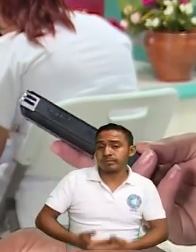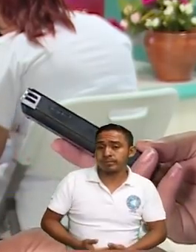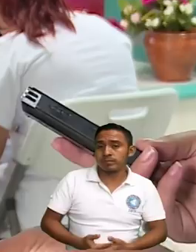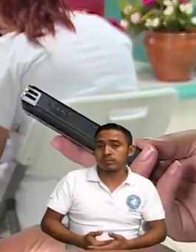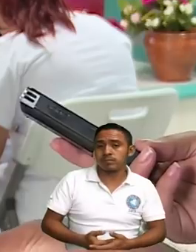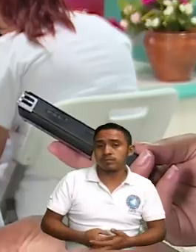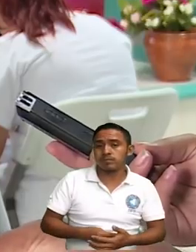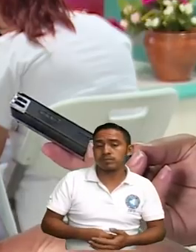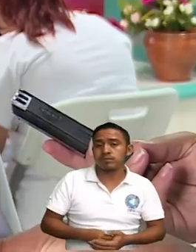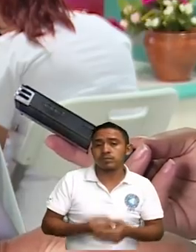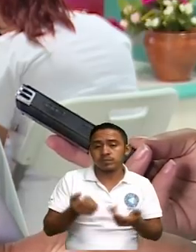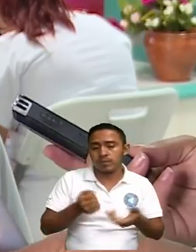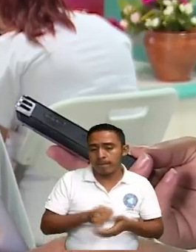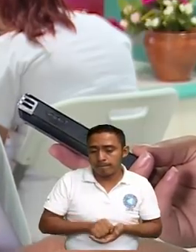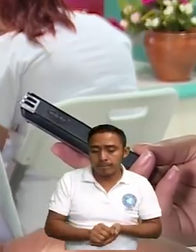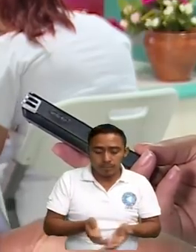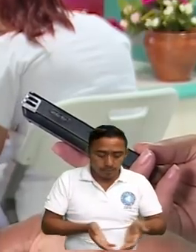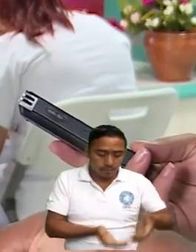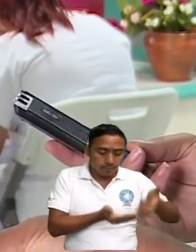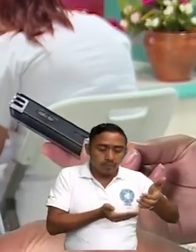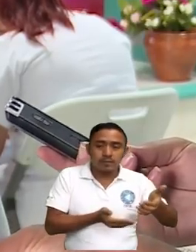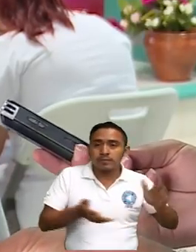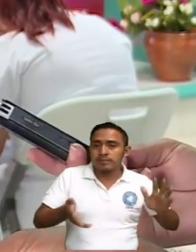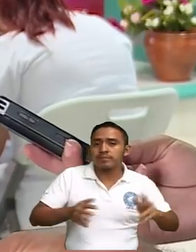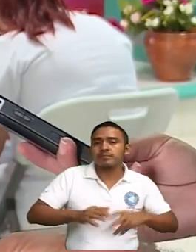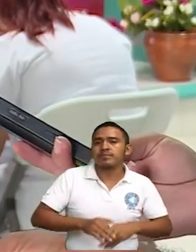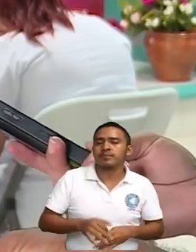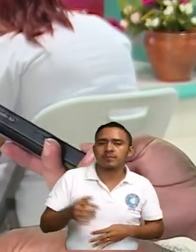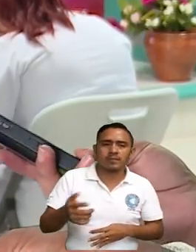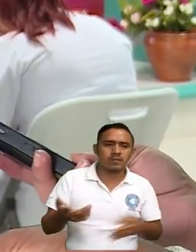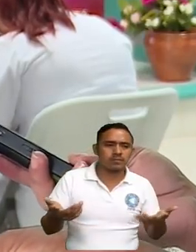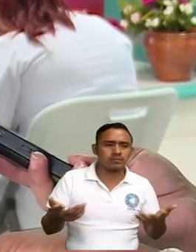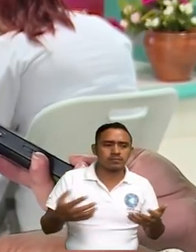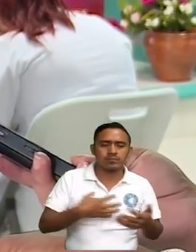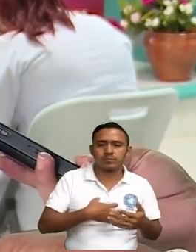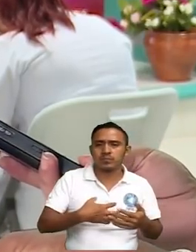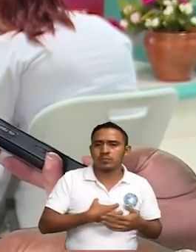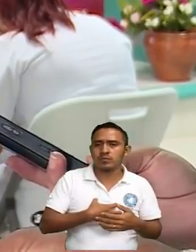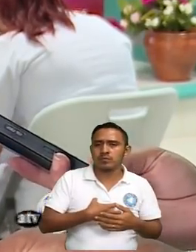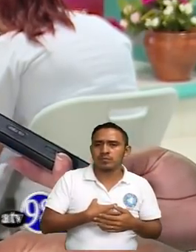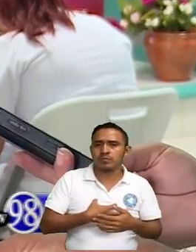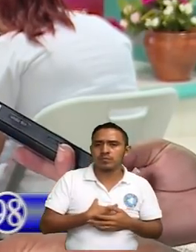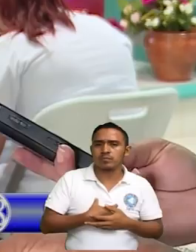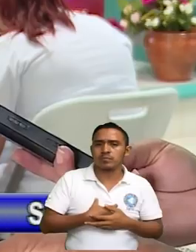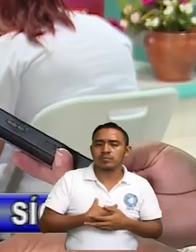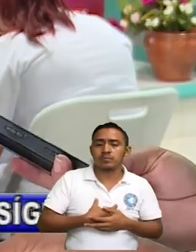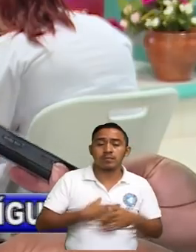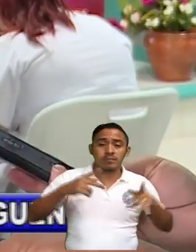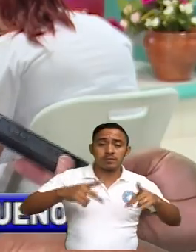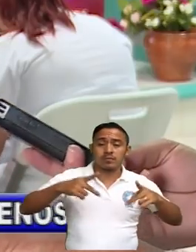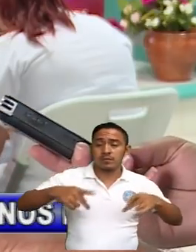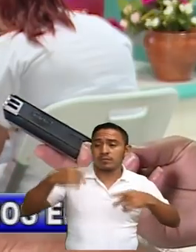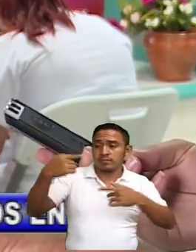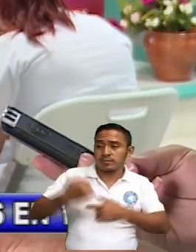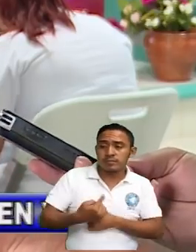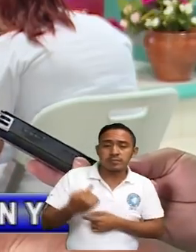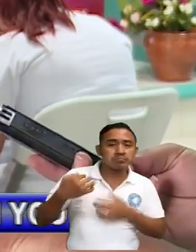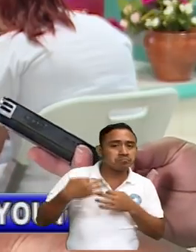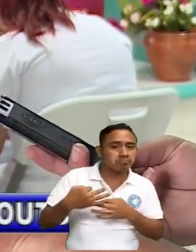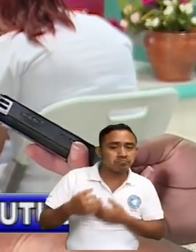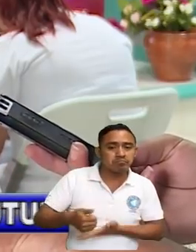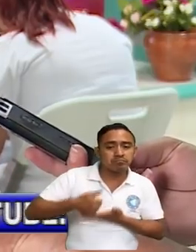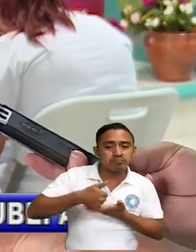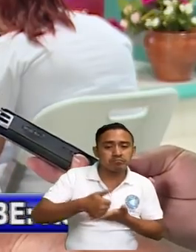en el bebito cuando nazca, y que no, nuestros recursos profesionales están a la